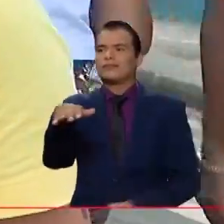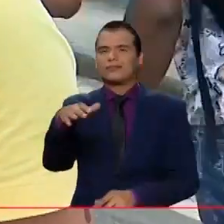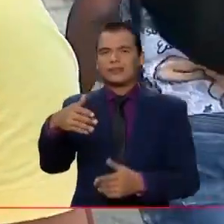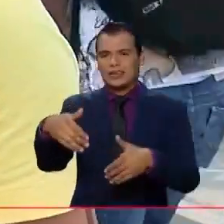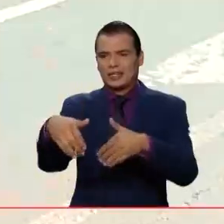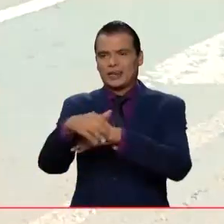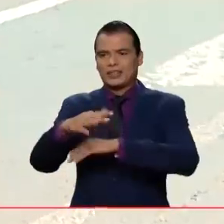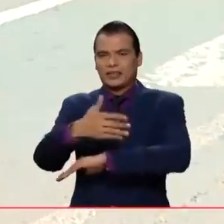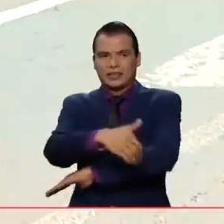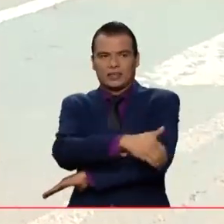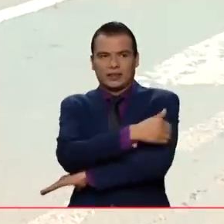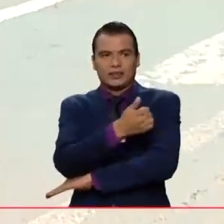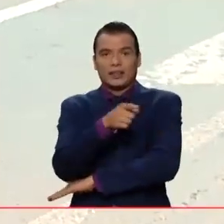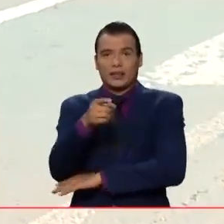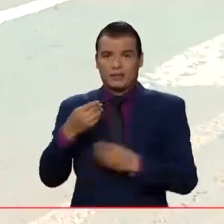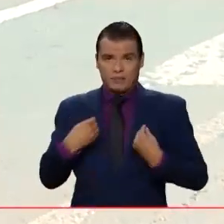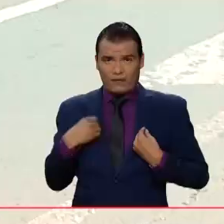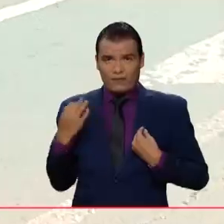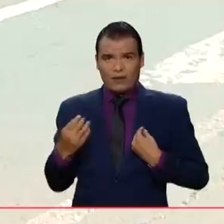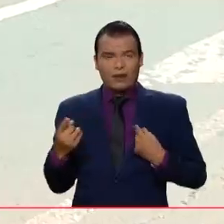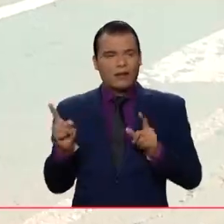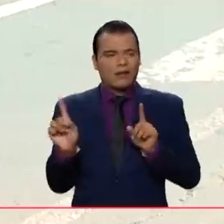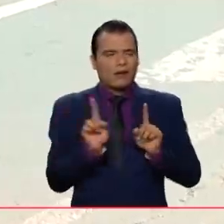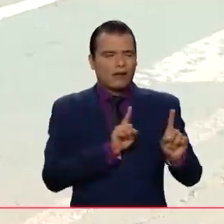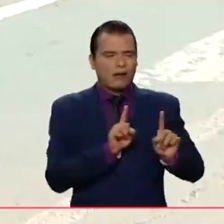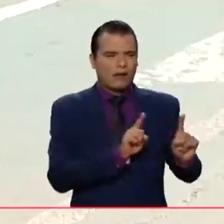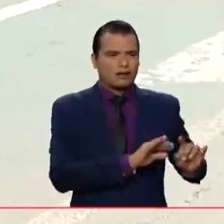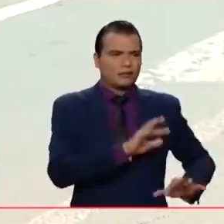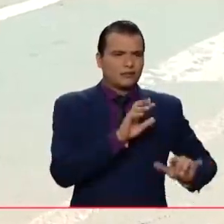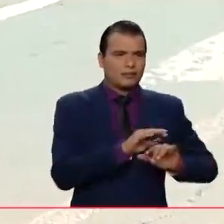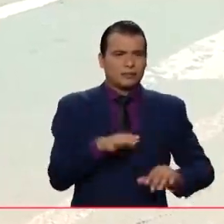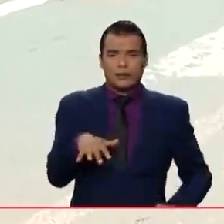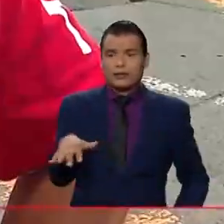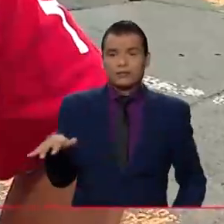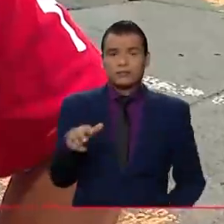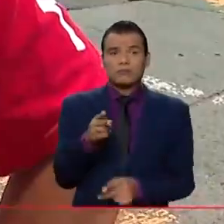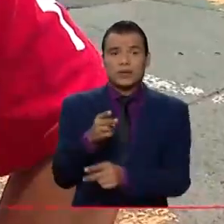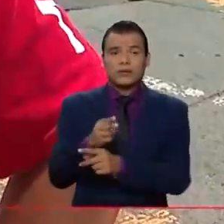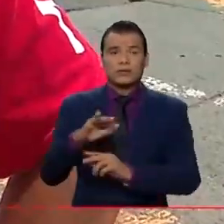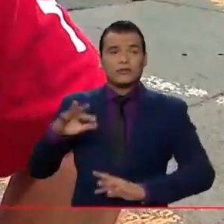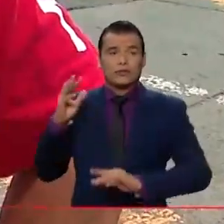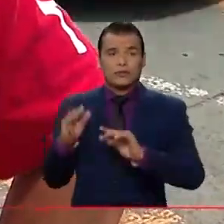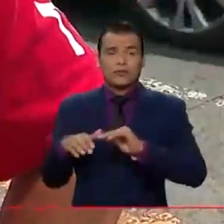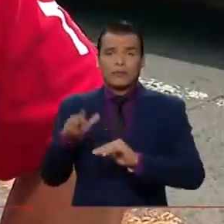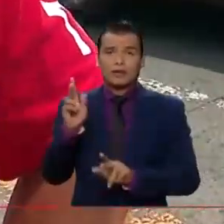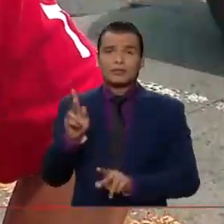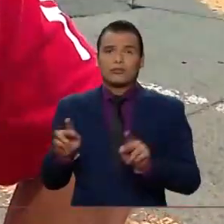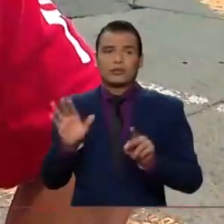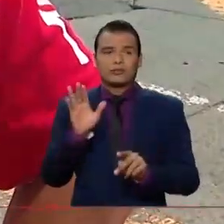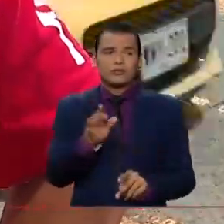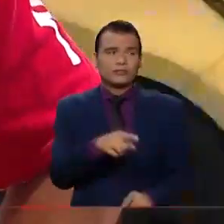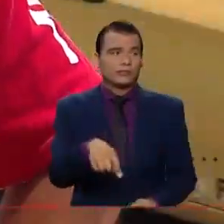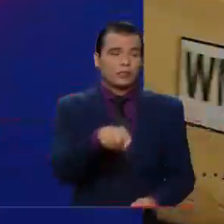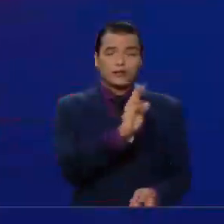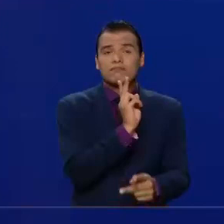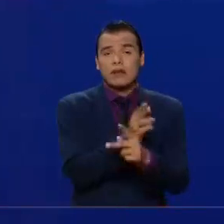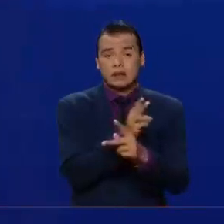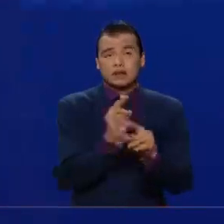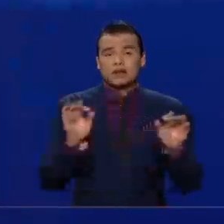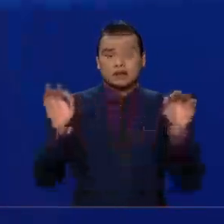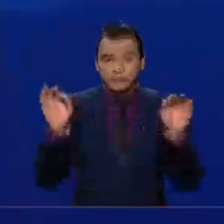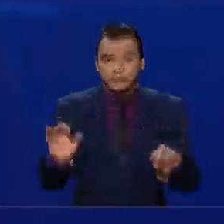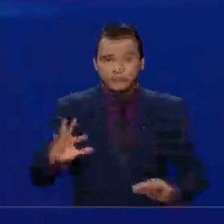con 10. Pues mucho atraco, mucho vándalo hay por aquí. Sí, mucho robo, mucho atraco, mucha inseguridad.